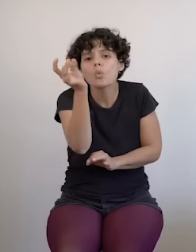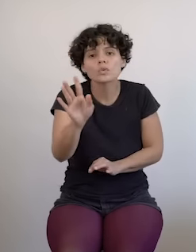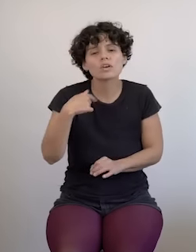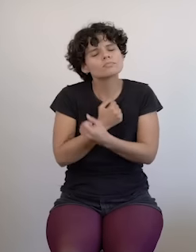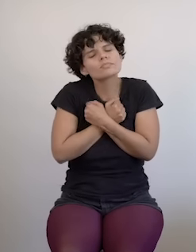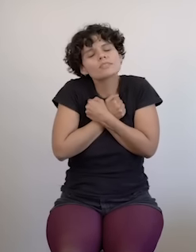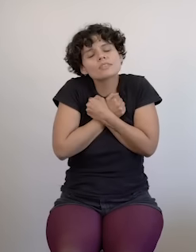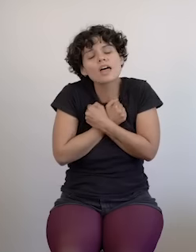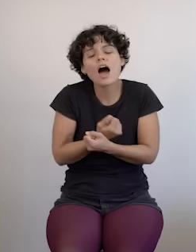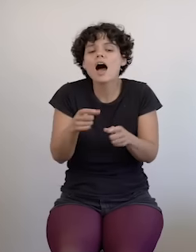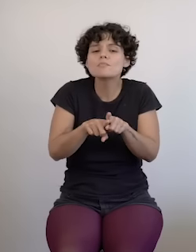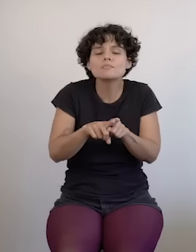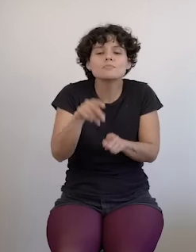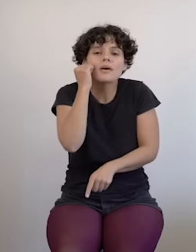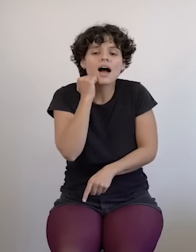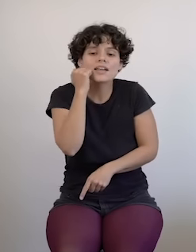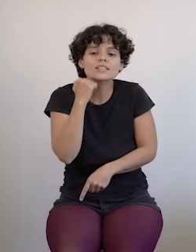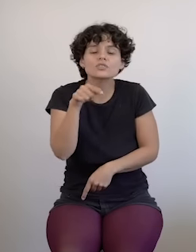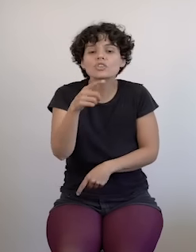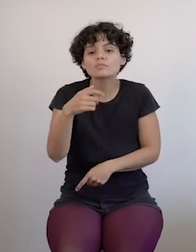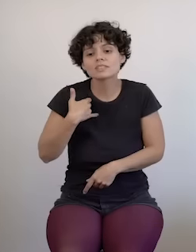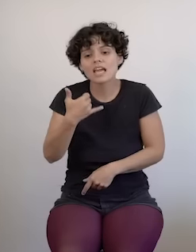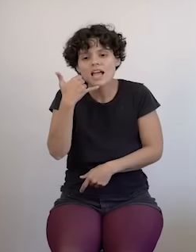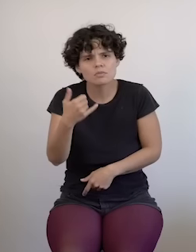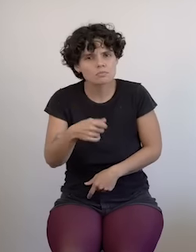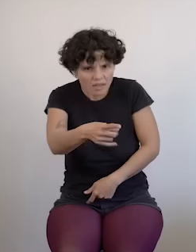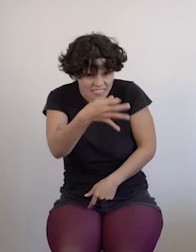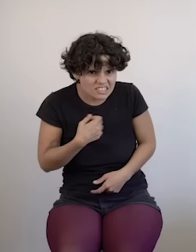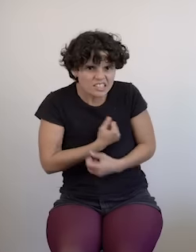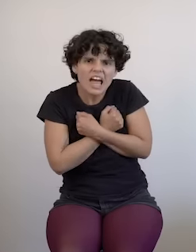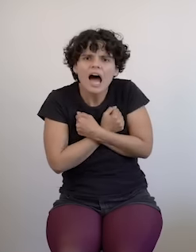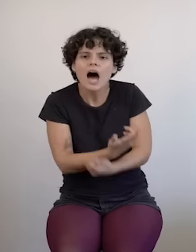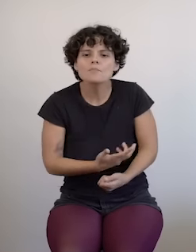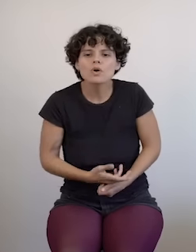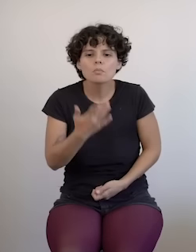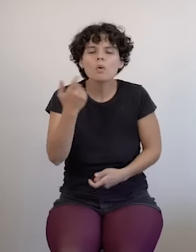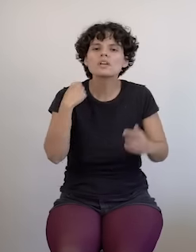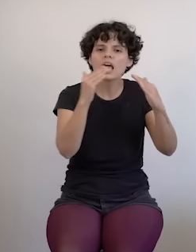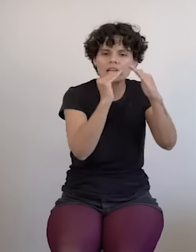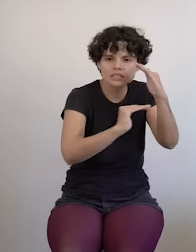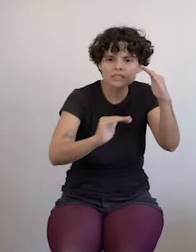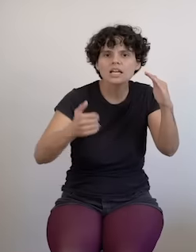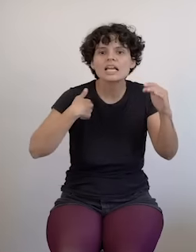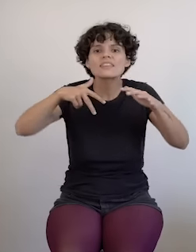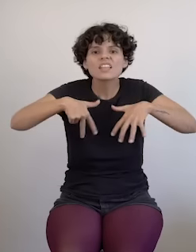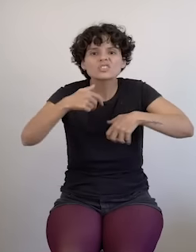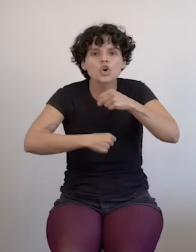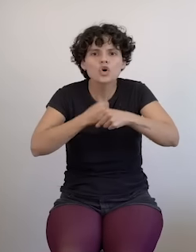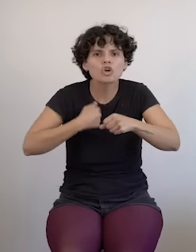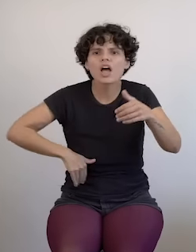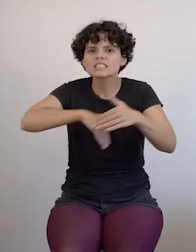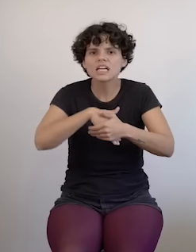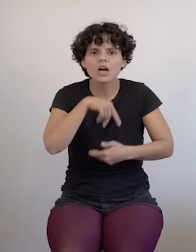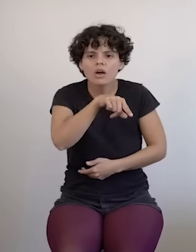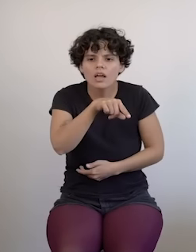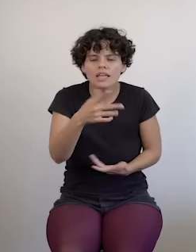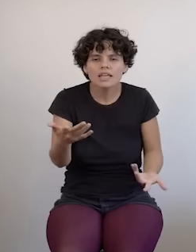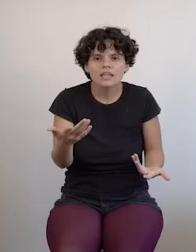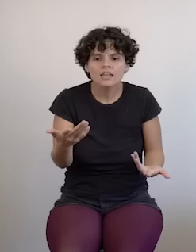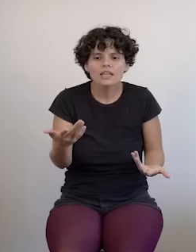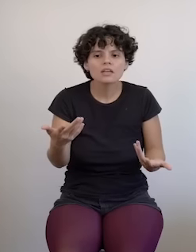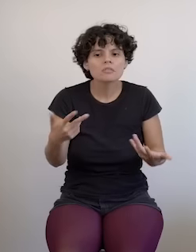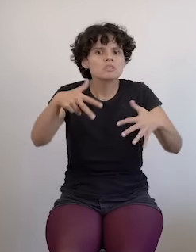las puertas de su casa. Te amo, hermanito, y te voy a avisarte porque... Te amo, que seis meses. Lo saben del Sename a los 18 años,